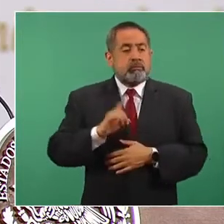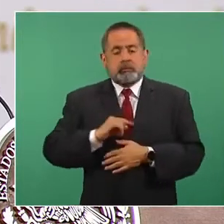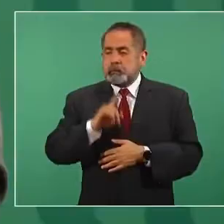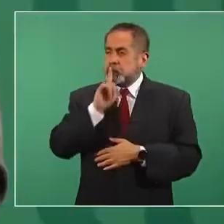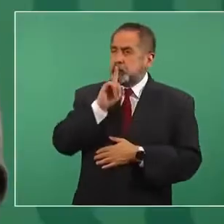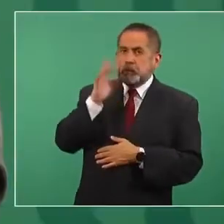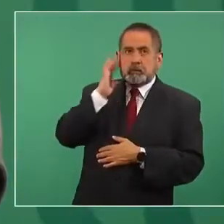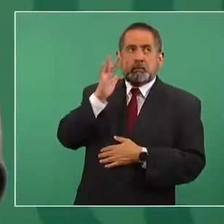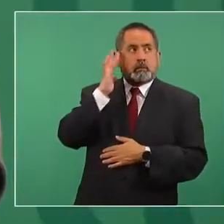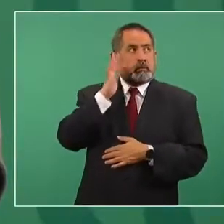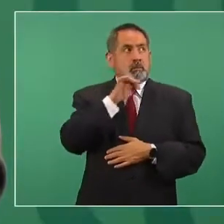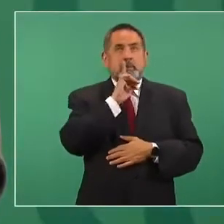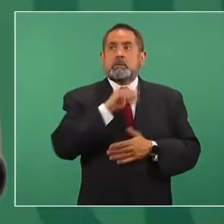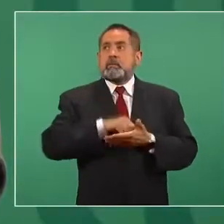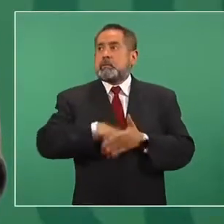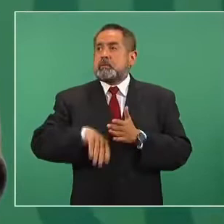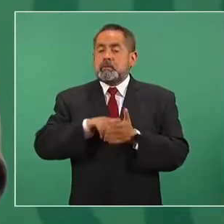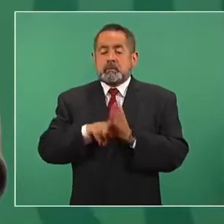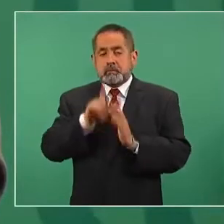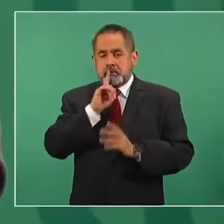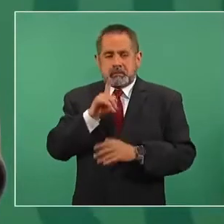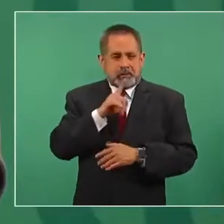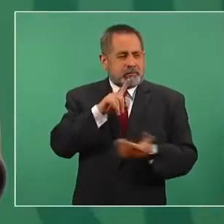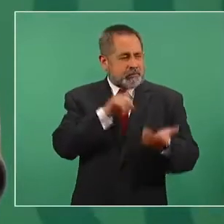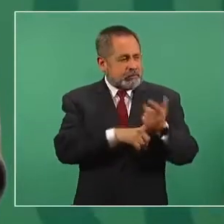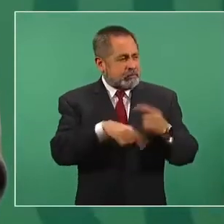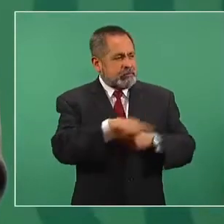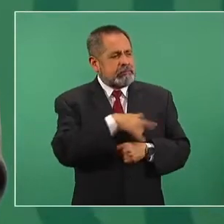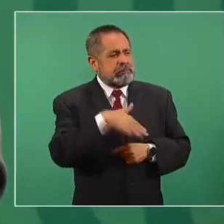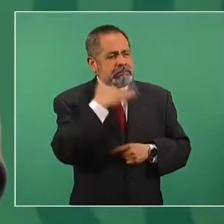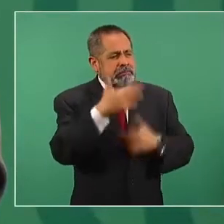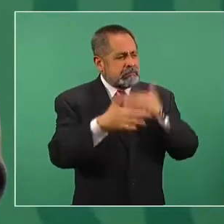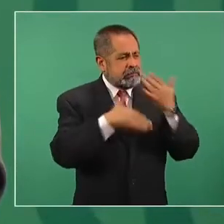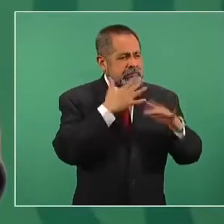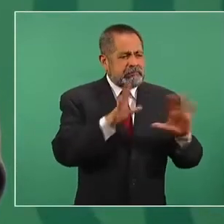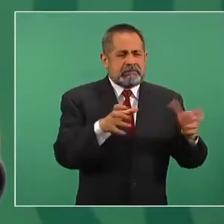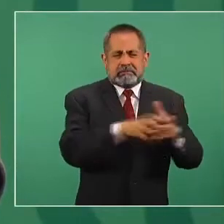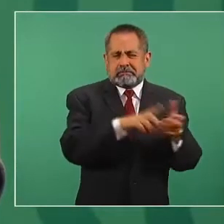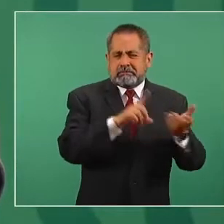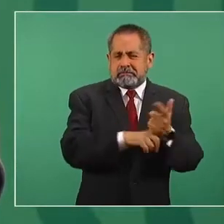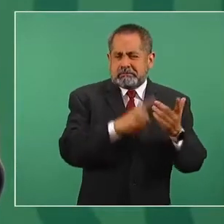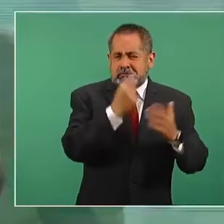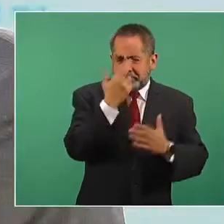cómplice ante corruptelas y arbitrariedades.